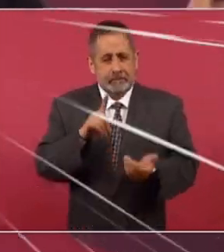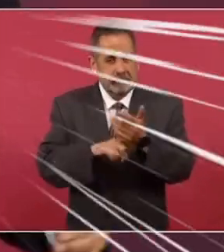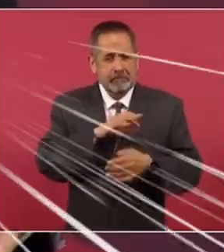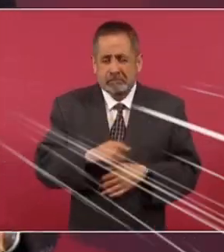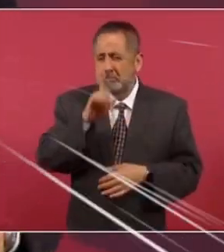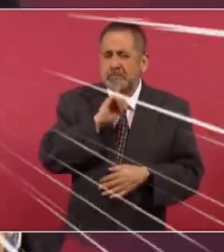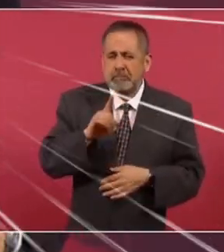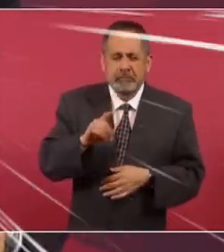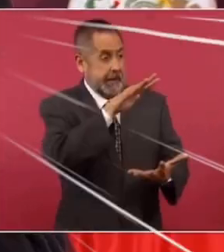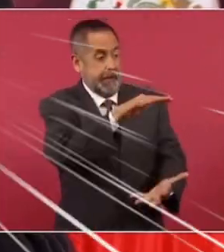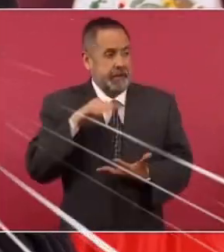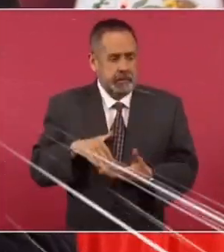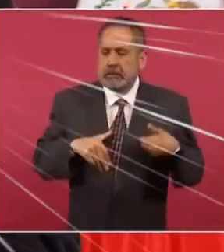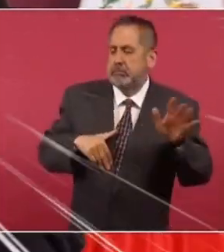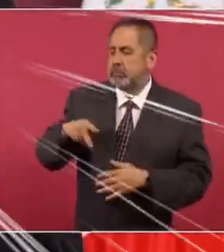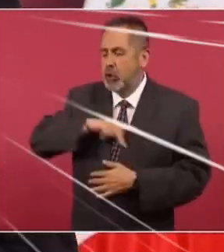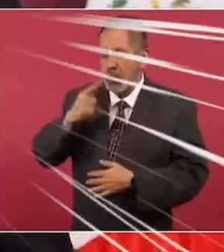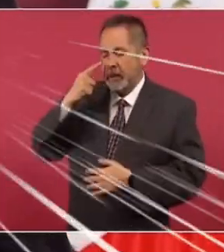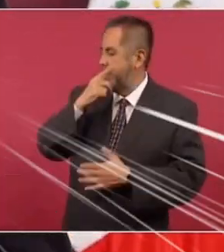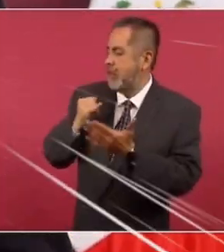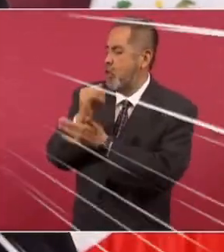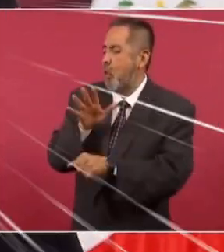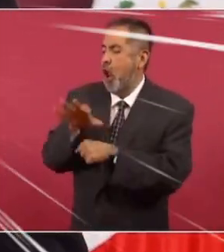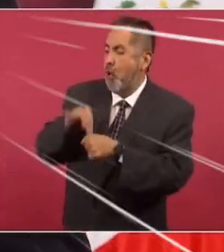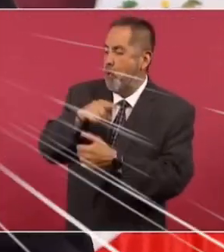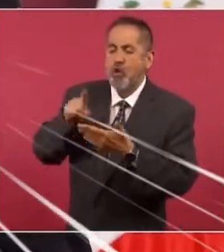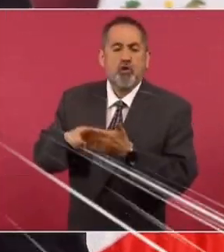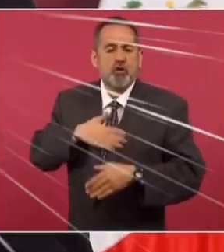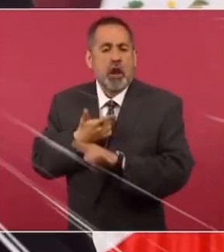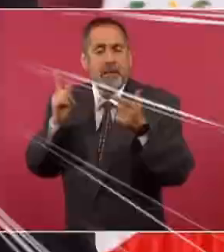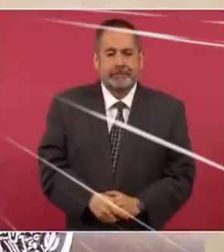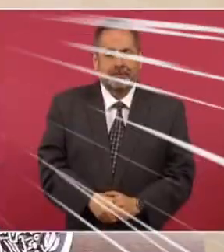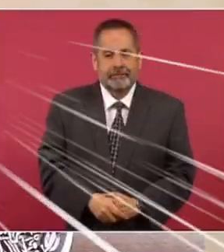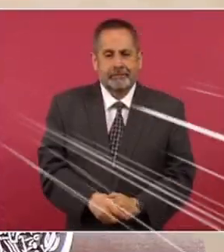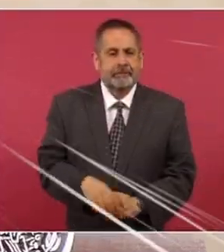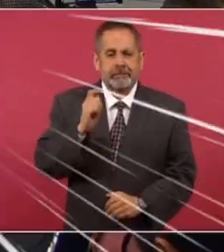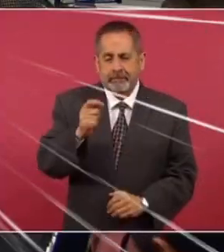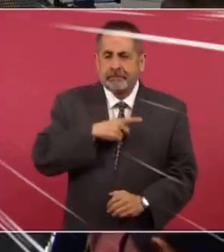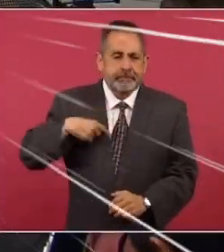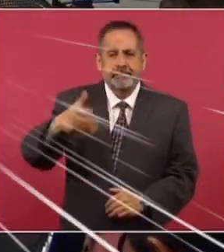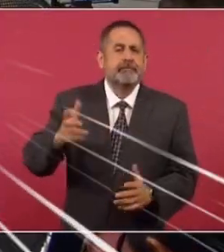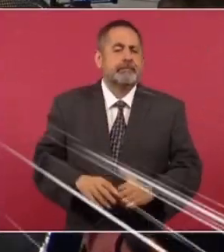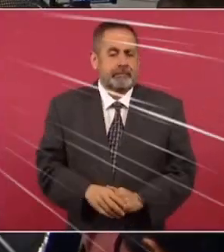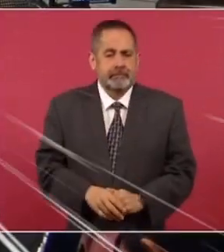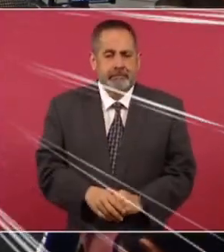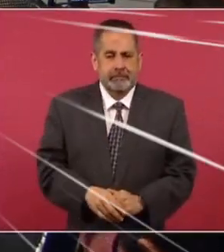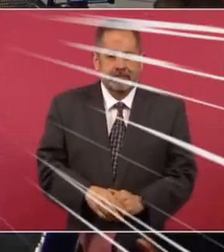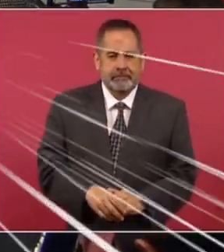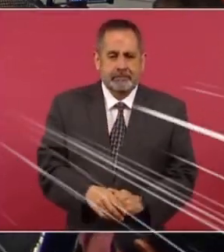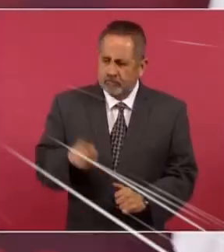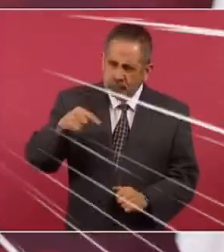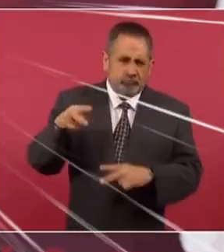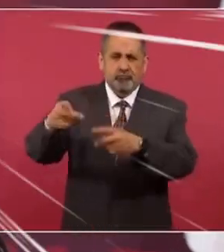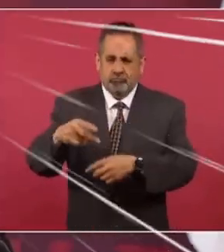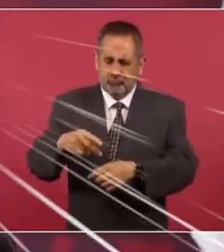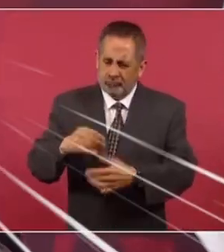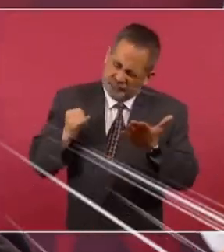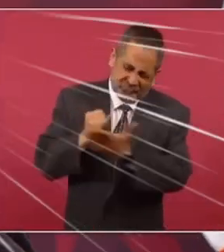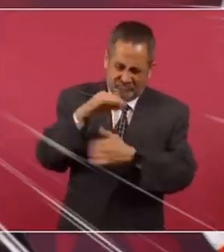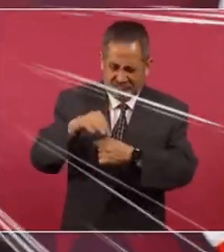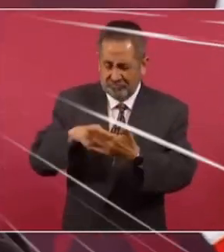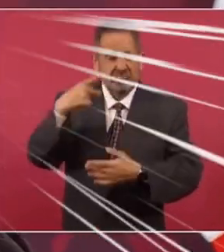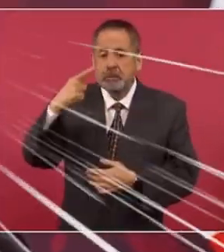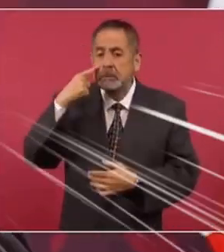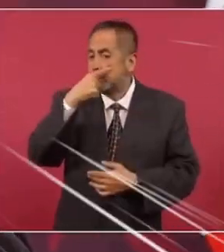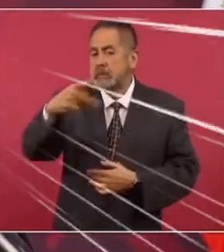piadosa. Díganles que sí, pero a la hora de la hora el voto es libre, es secreto. ¿Y qué tienen que hacer? Pues votar, como les dicte su